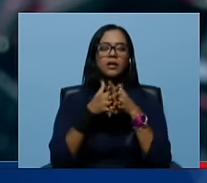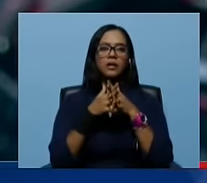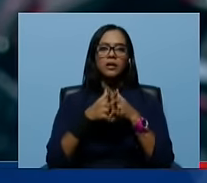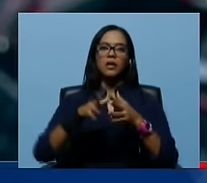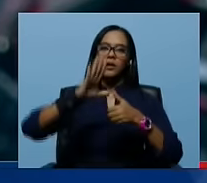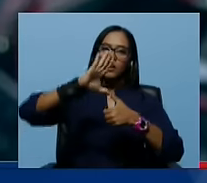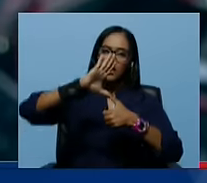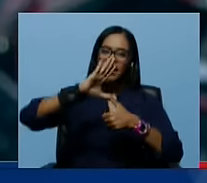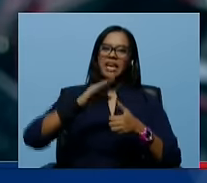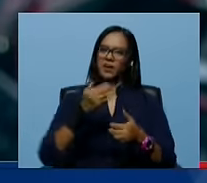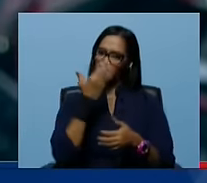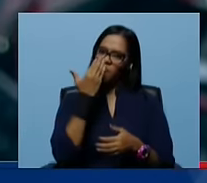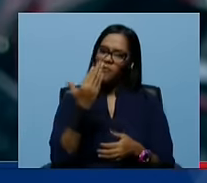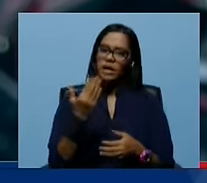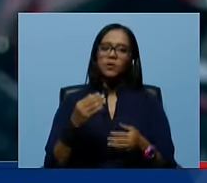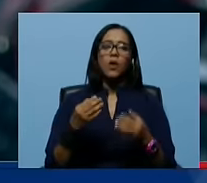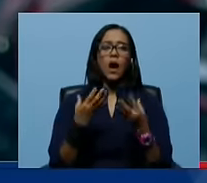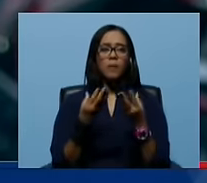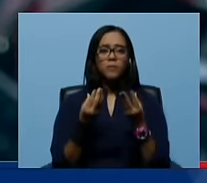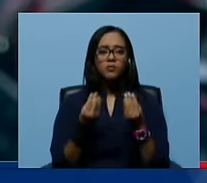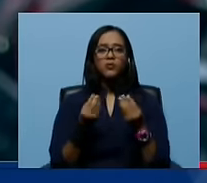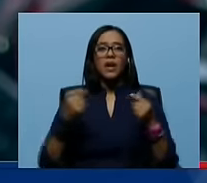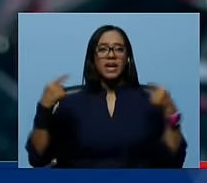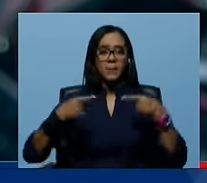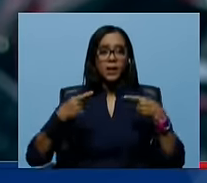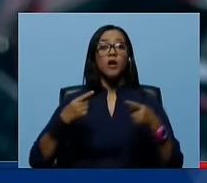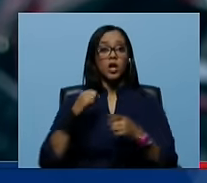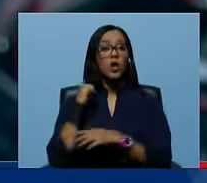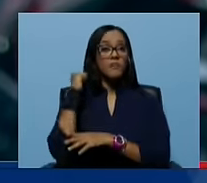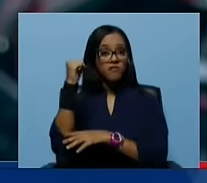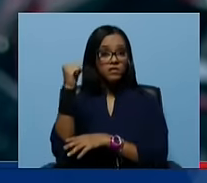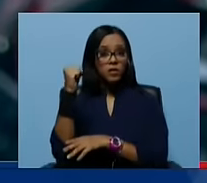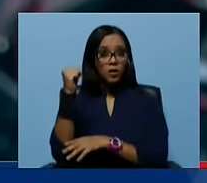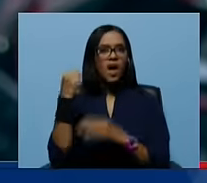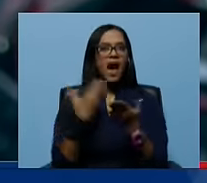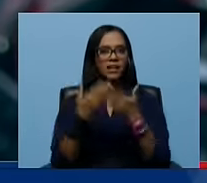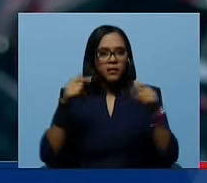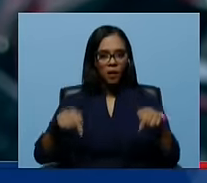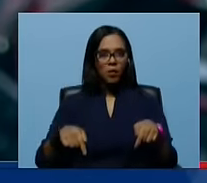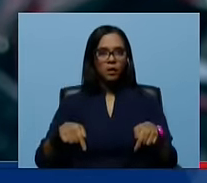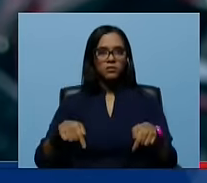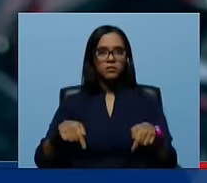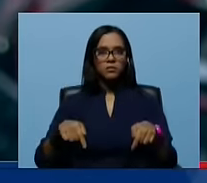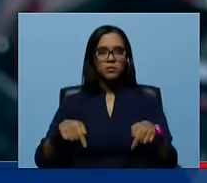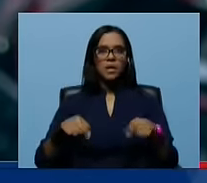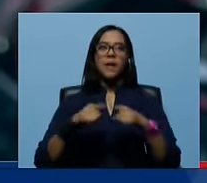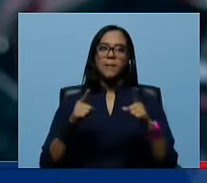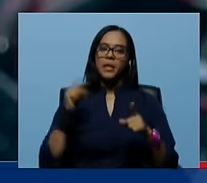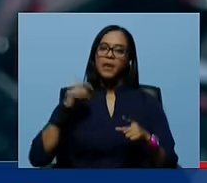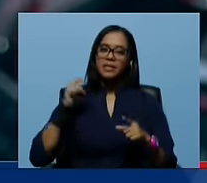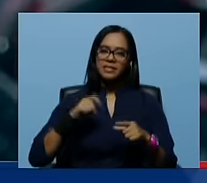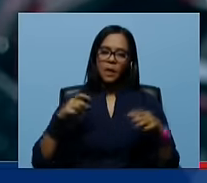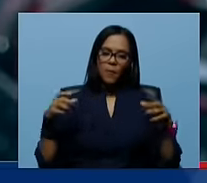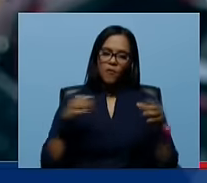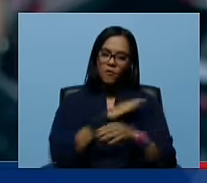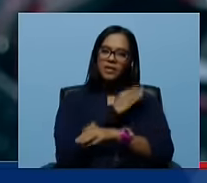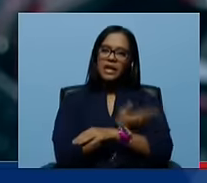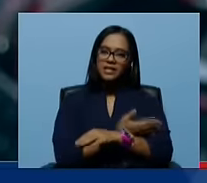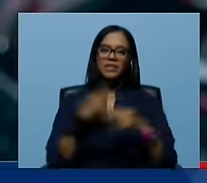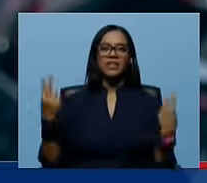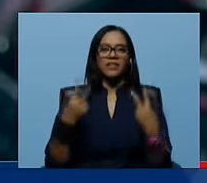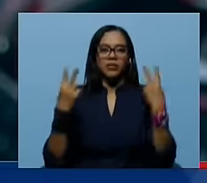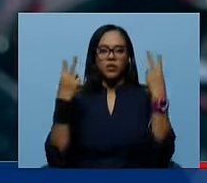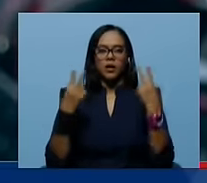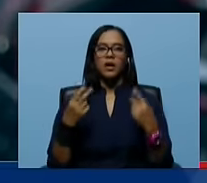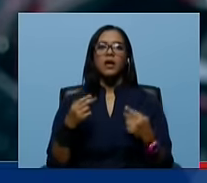norteamericano, que nos estamos enfrentando a grandes enemigos, y los hemos vencido hasta ahora. Pero necesitamos consolidar esa victoria. Esto que